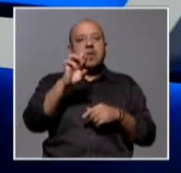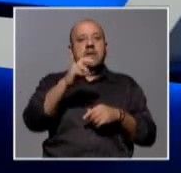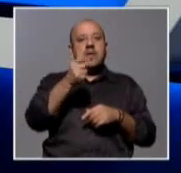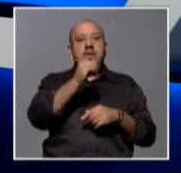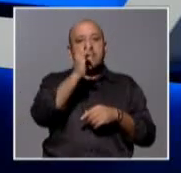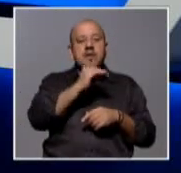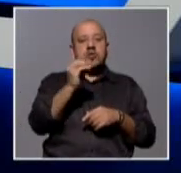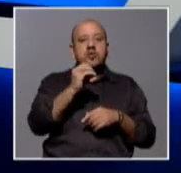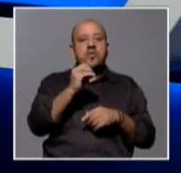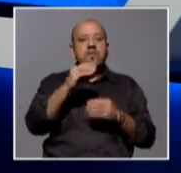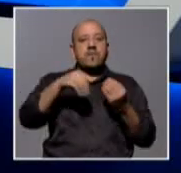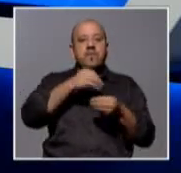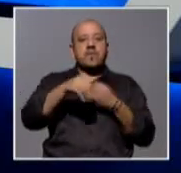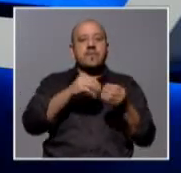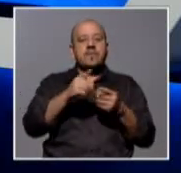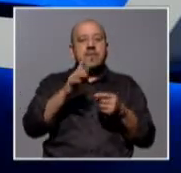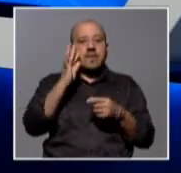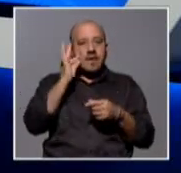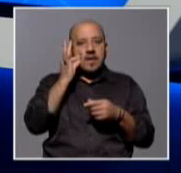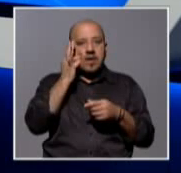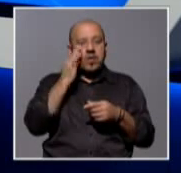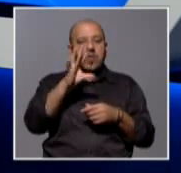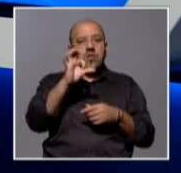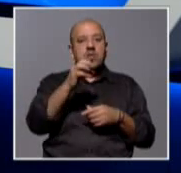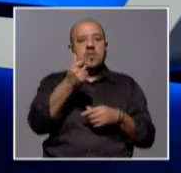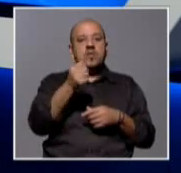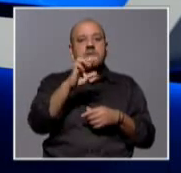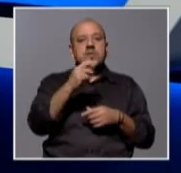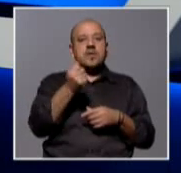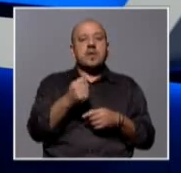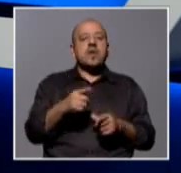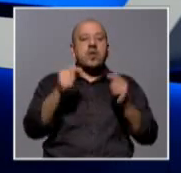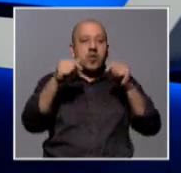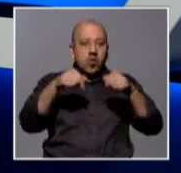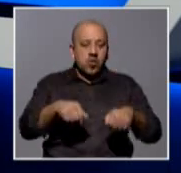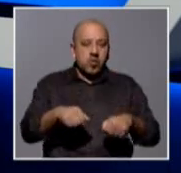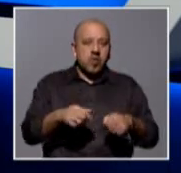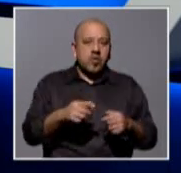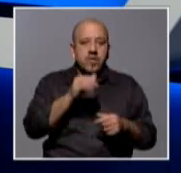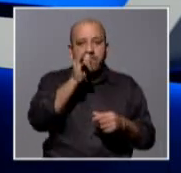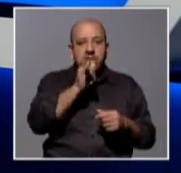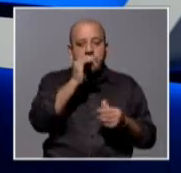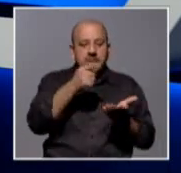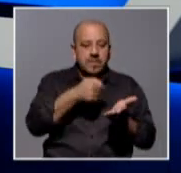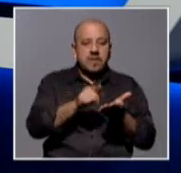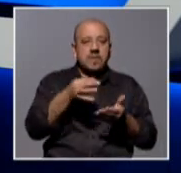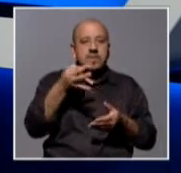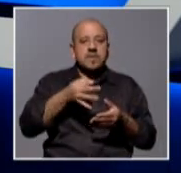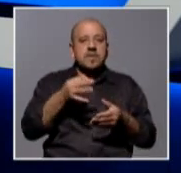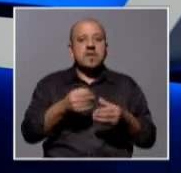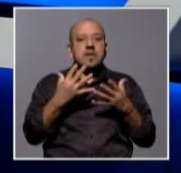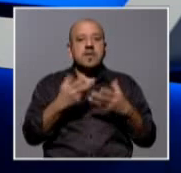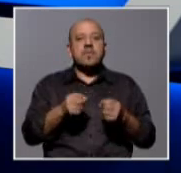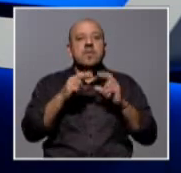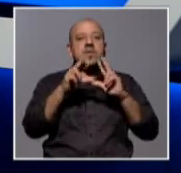y a las 20:30 testigos con Sara Méndez. Y nosotros hoy en este Informe Capital especial queremos